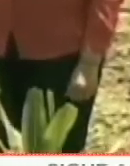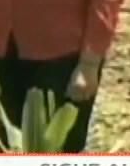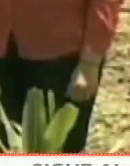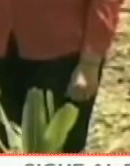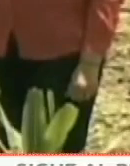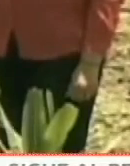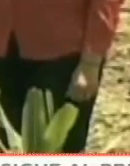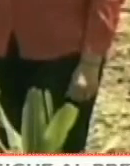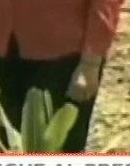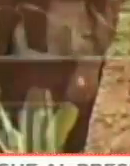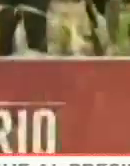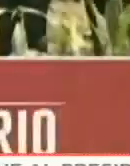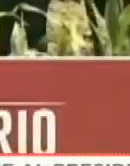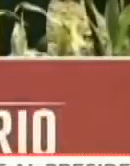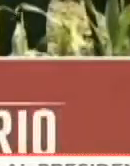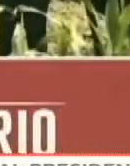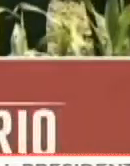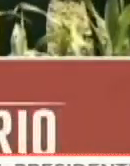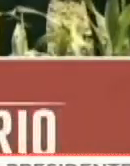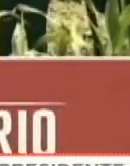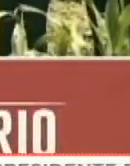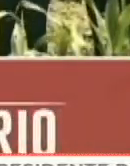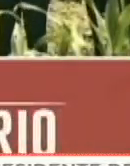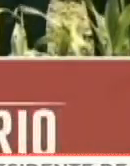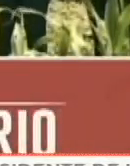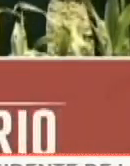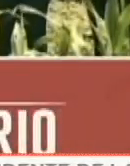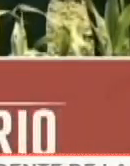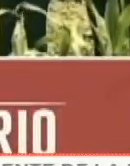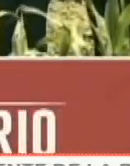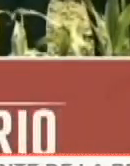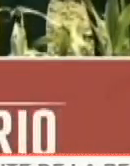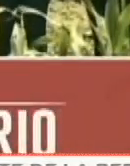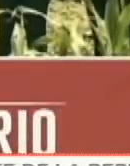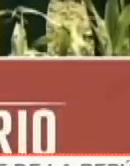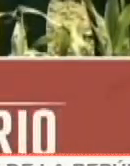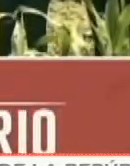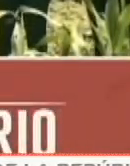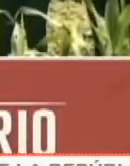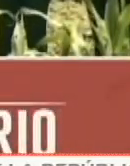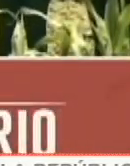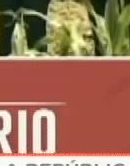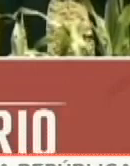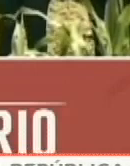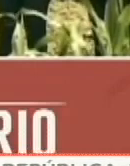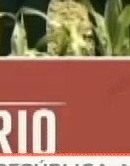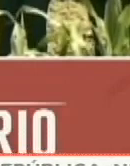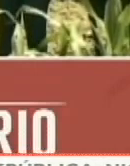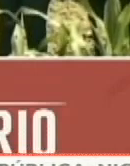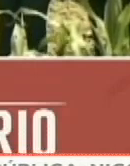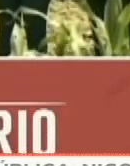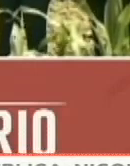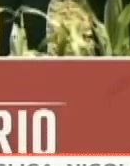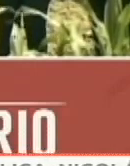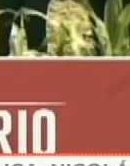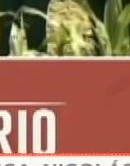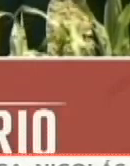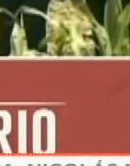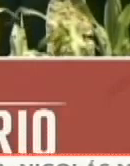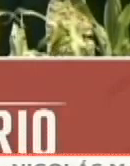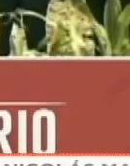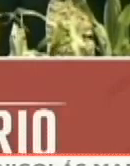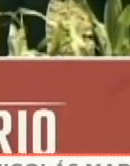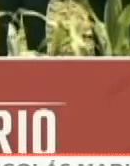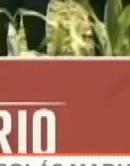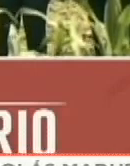pequeños productores, medianos y grandes productores. Producir es vencer y vamos a vencer todos estos obstáculos, todas estas sanciones y vamos a salir